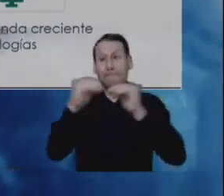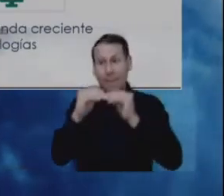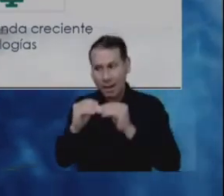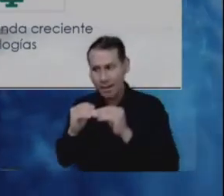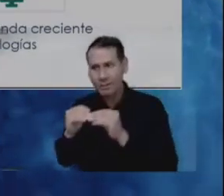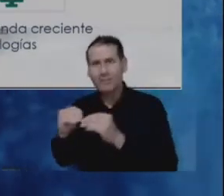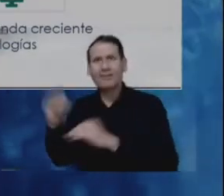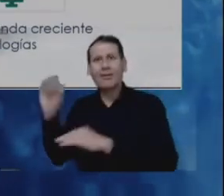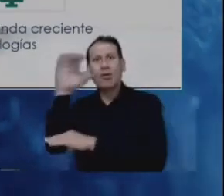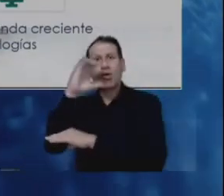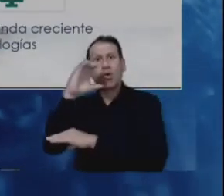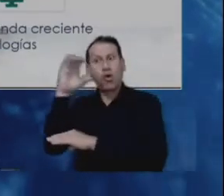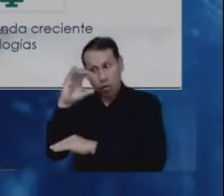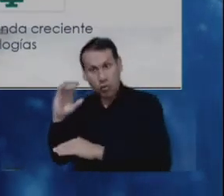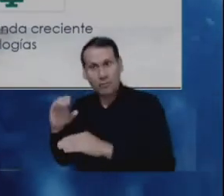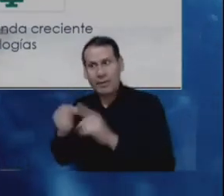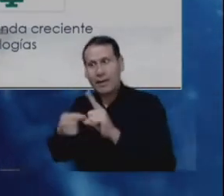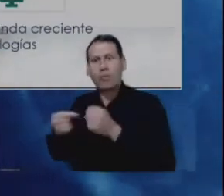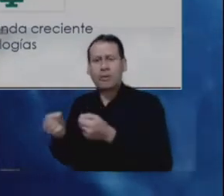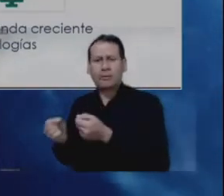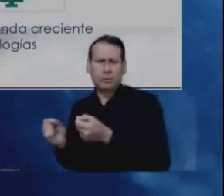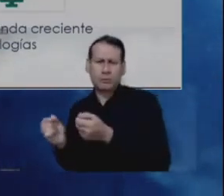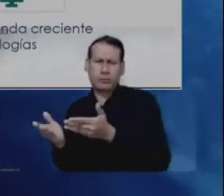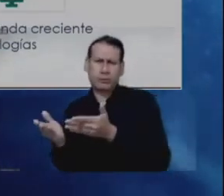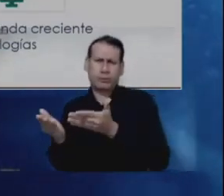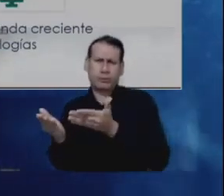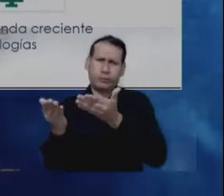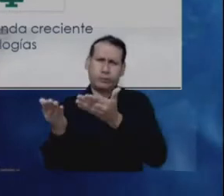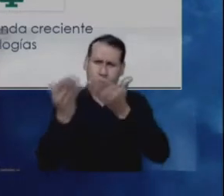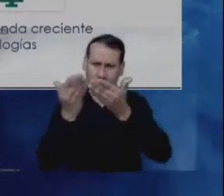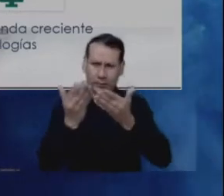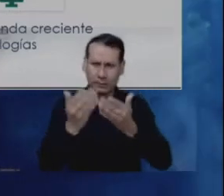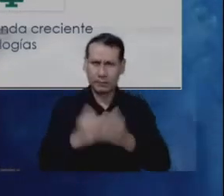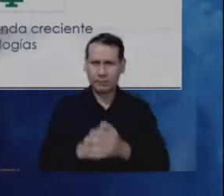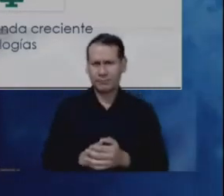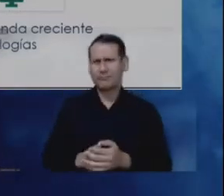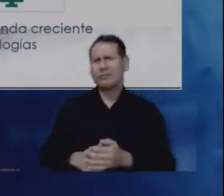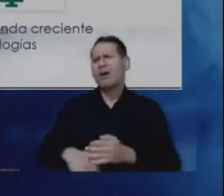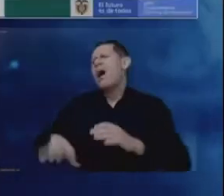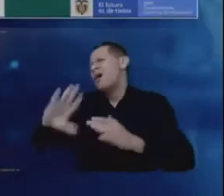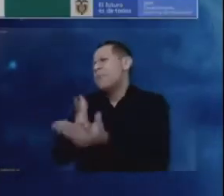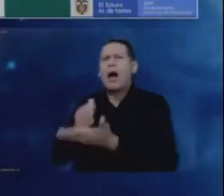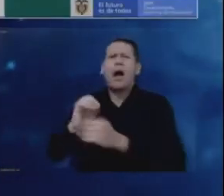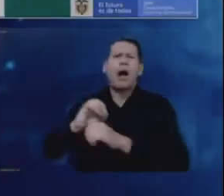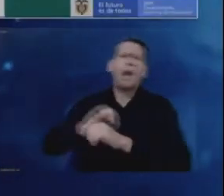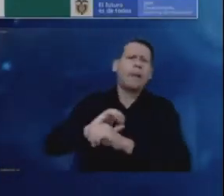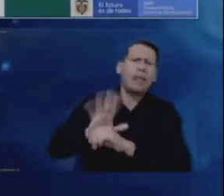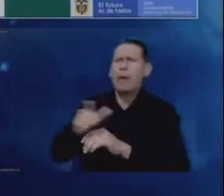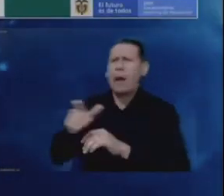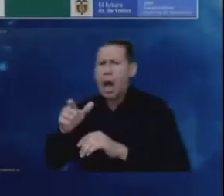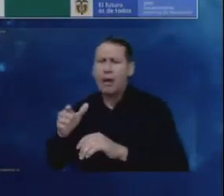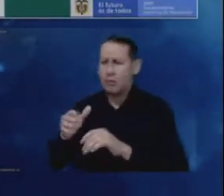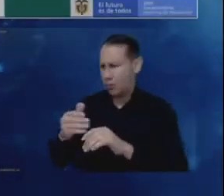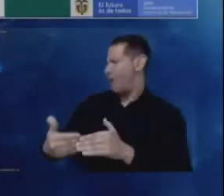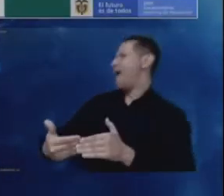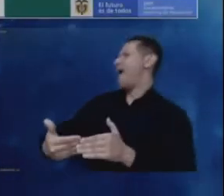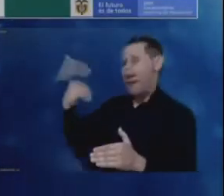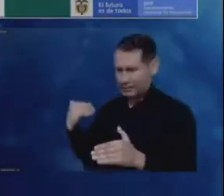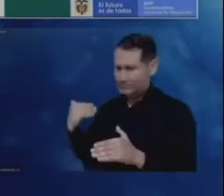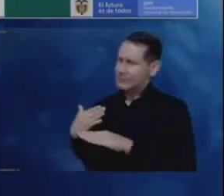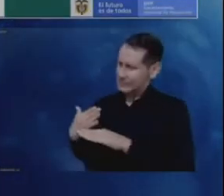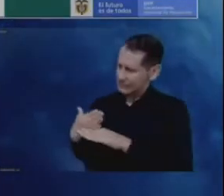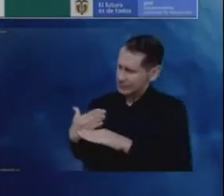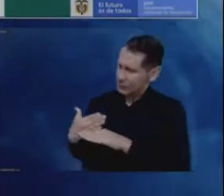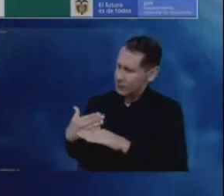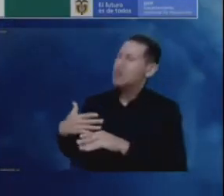tema de la pandemia, yo creo que claramente esto viene desde antes y en el momento que ya, digamos, podamos superar los temas de la pandemia, estamos seguros que vamos a seguir propendiendo